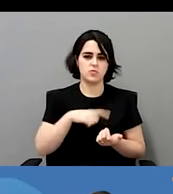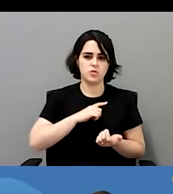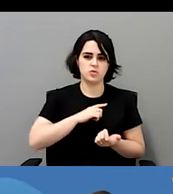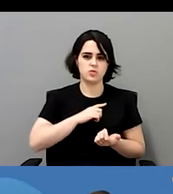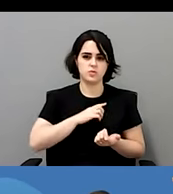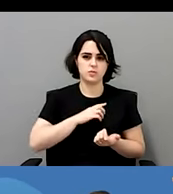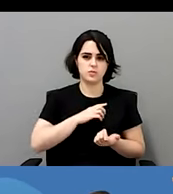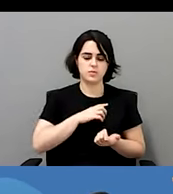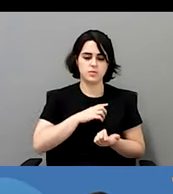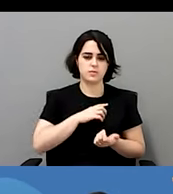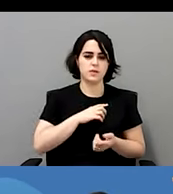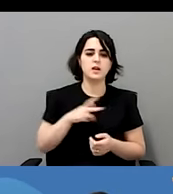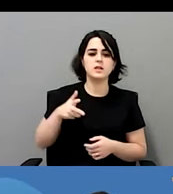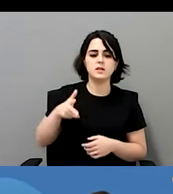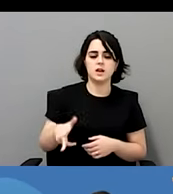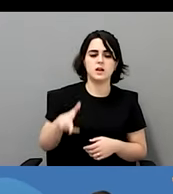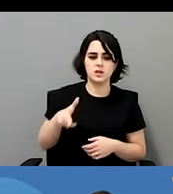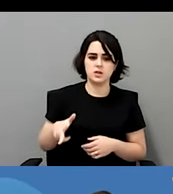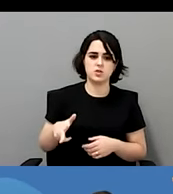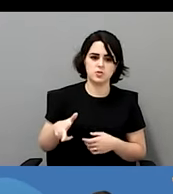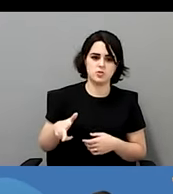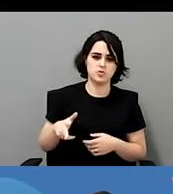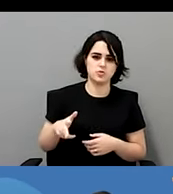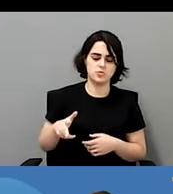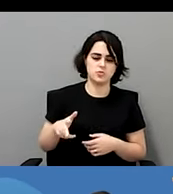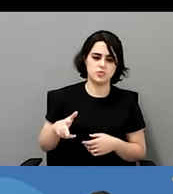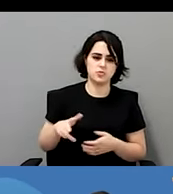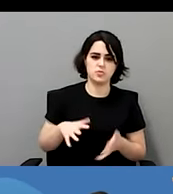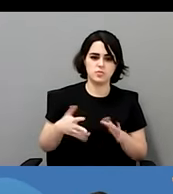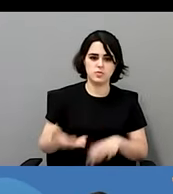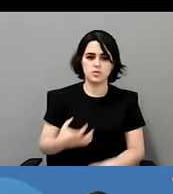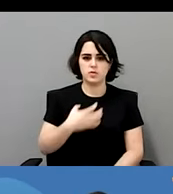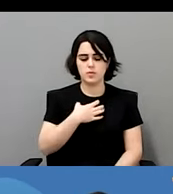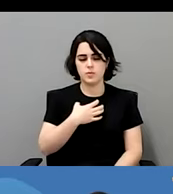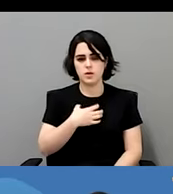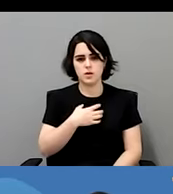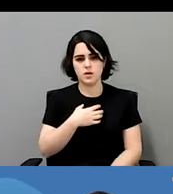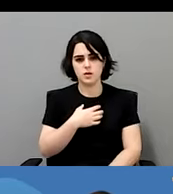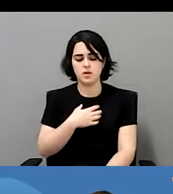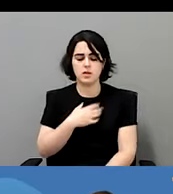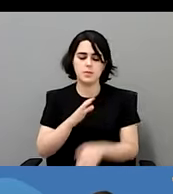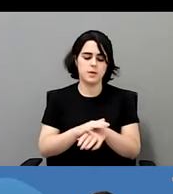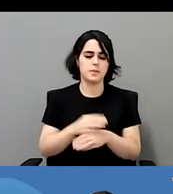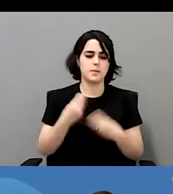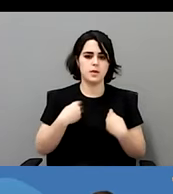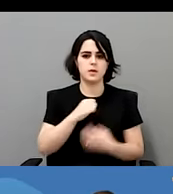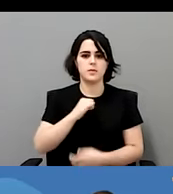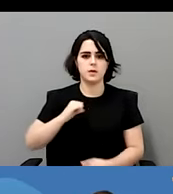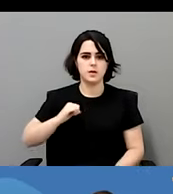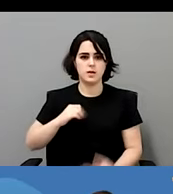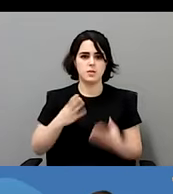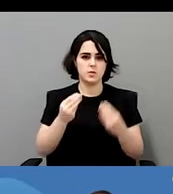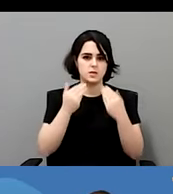el derecho fundamental a la vida independiente.